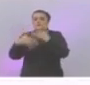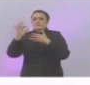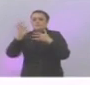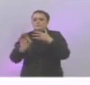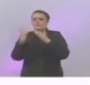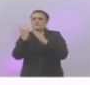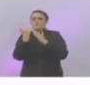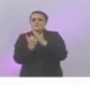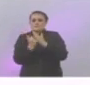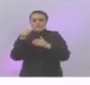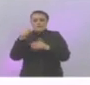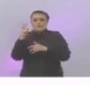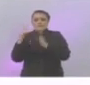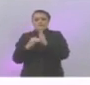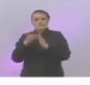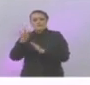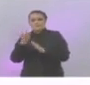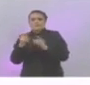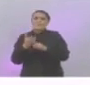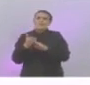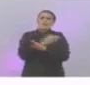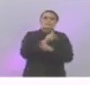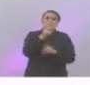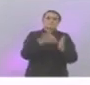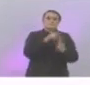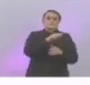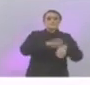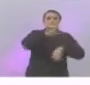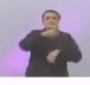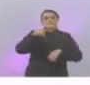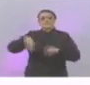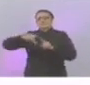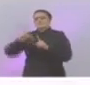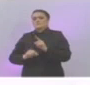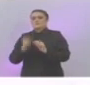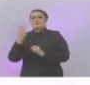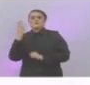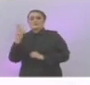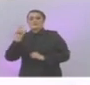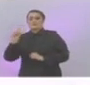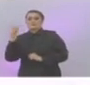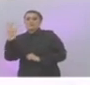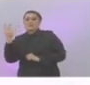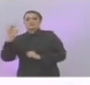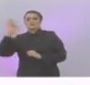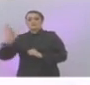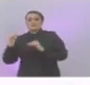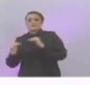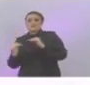de 2019 frente a 2018, mientras que en el país ha crecido 3.2 en este mismo